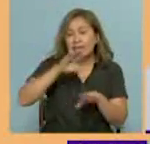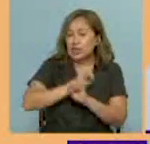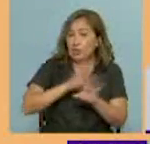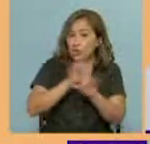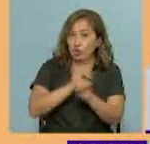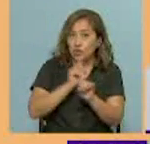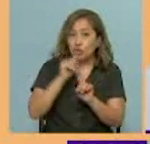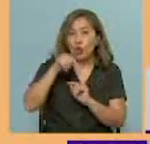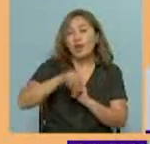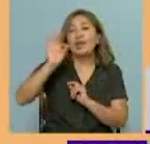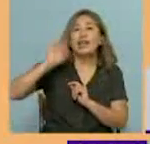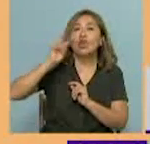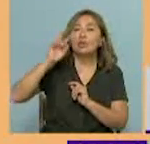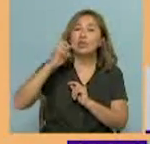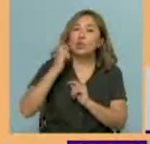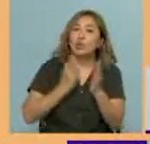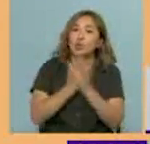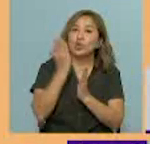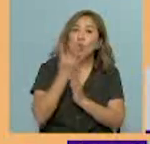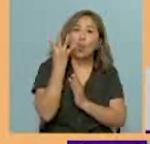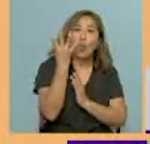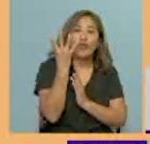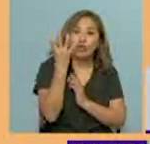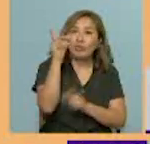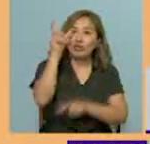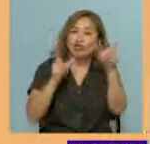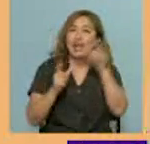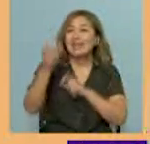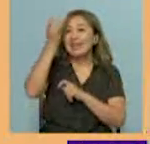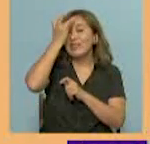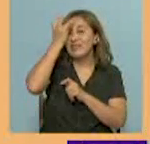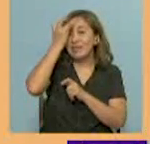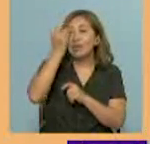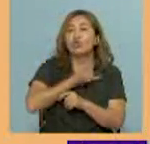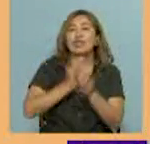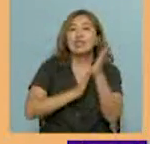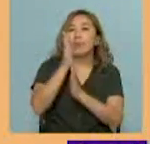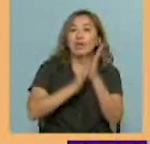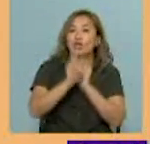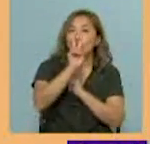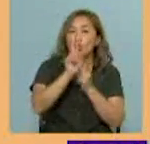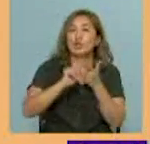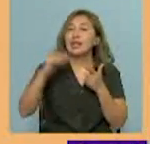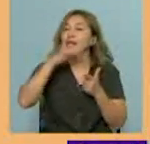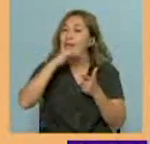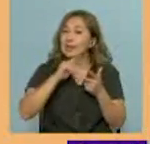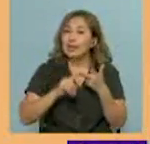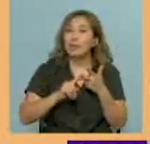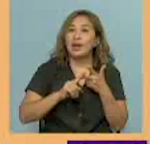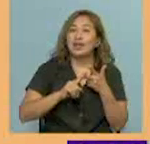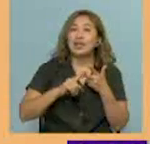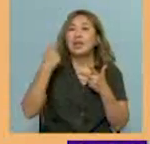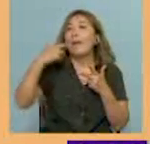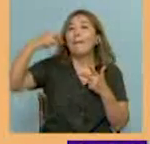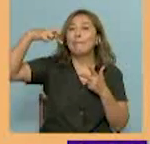en lo que va de este año seguimos con los 4 casos confirmados 2 de san pedro' 1 de libertador general san martín y uno de